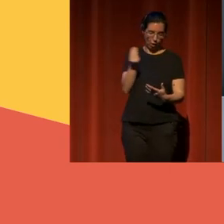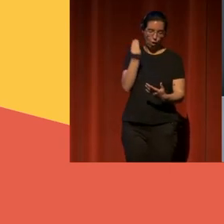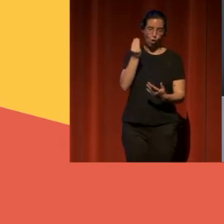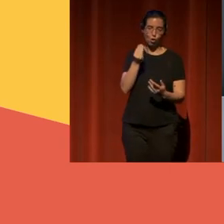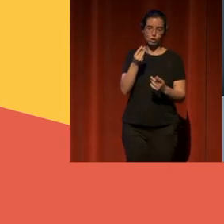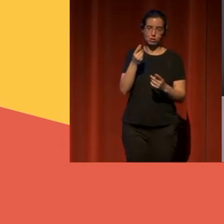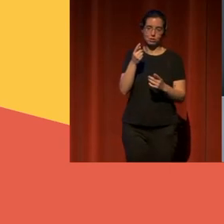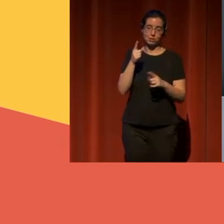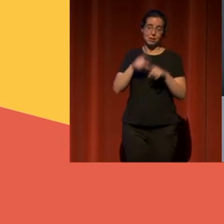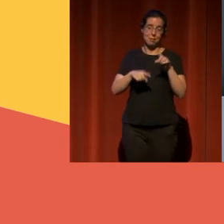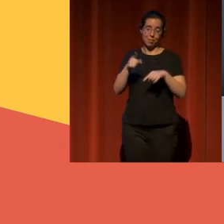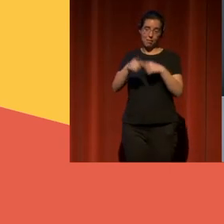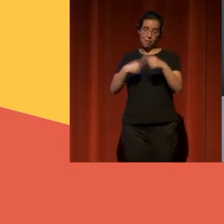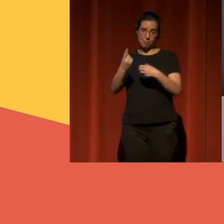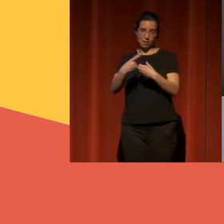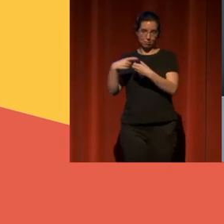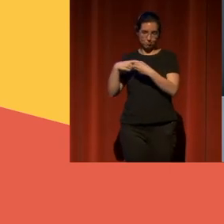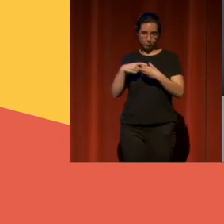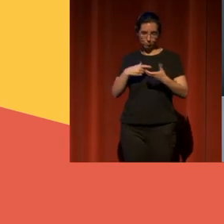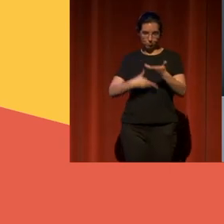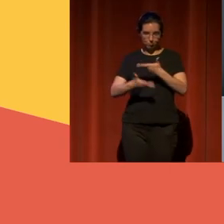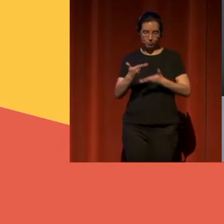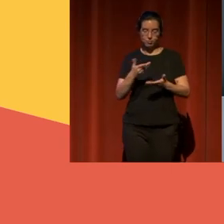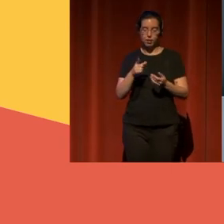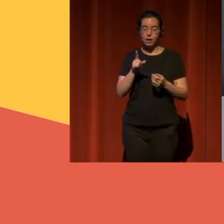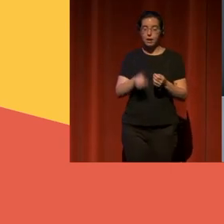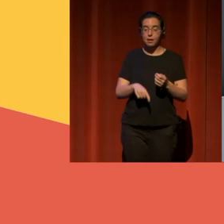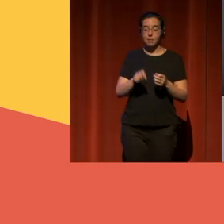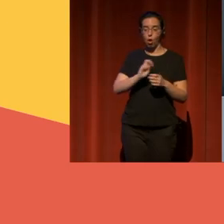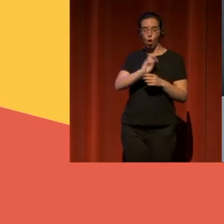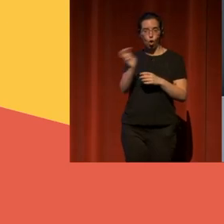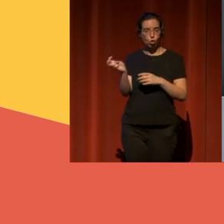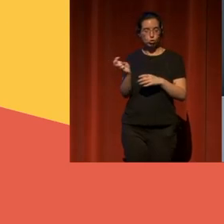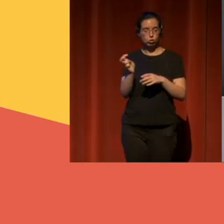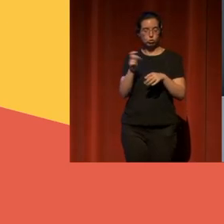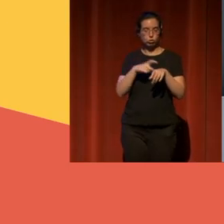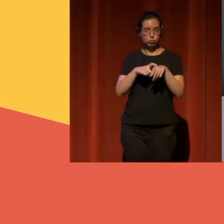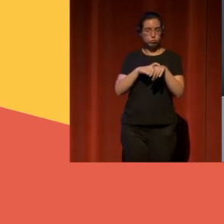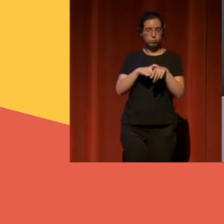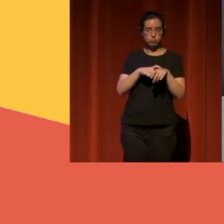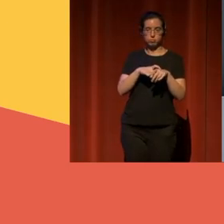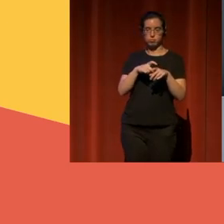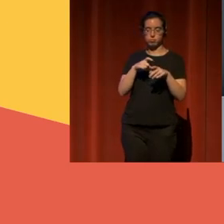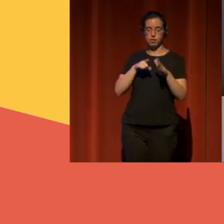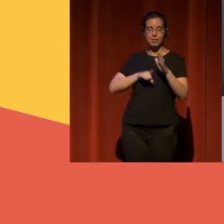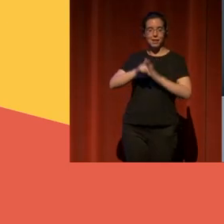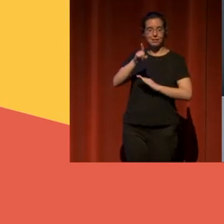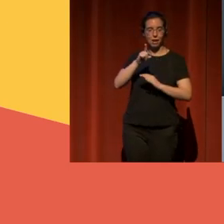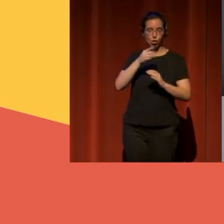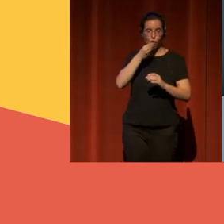de las familias. Bueno, otro de los aspectos es el desarrollo de habilidades múltiples,